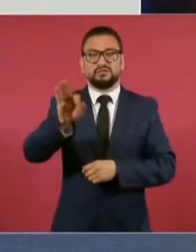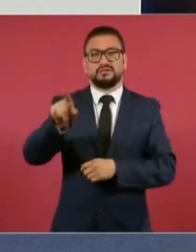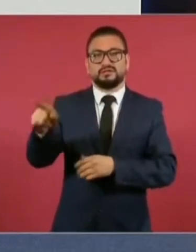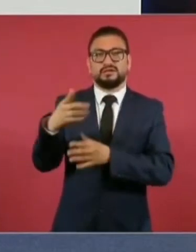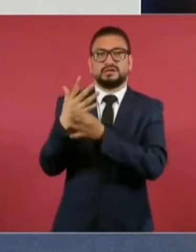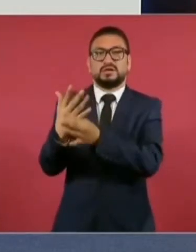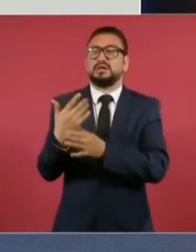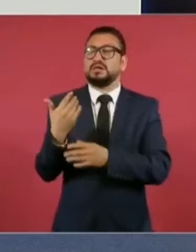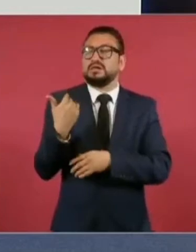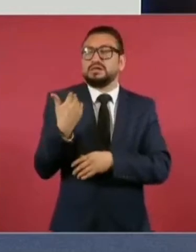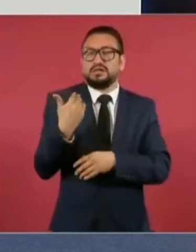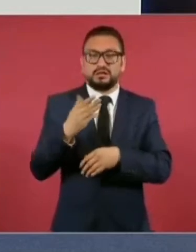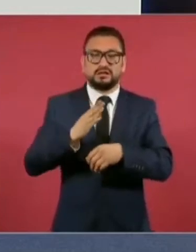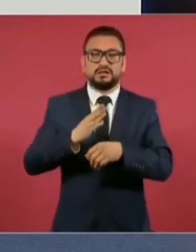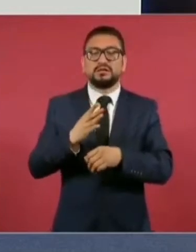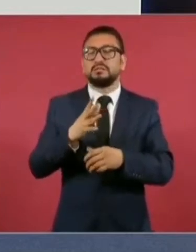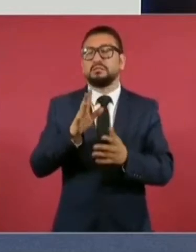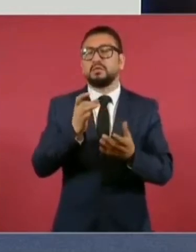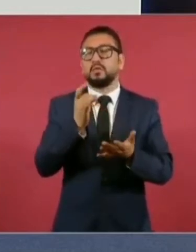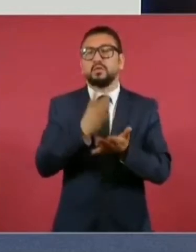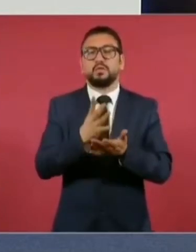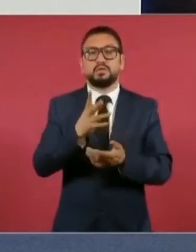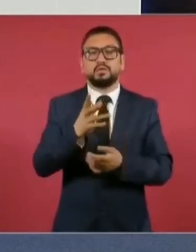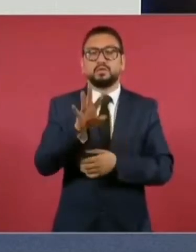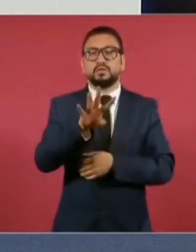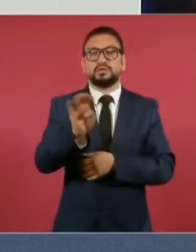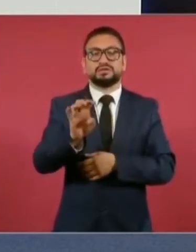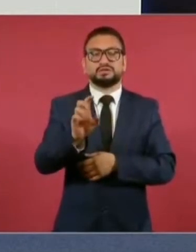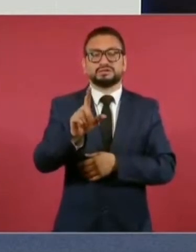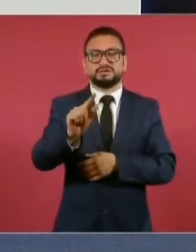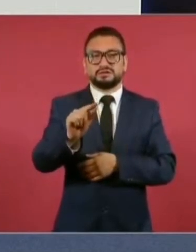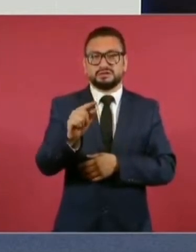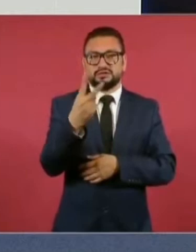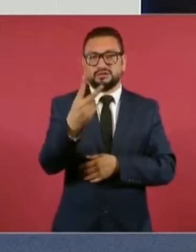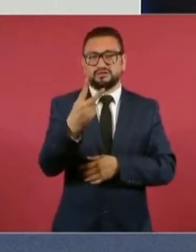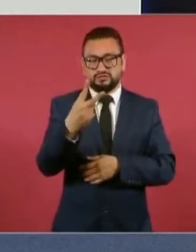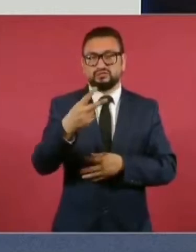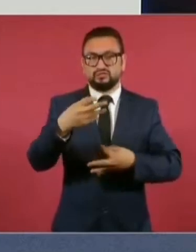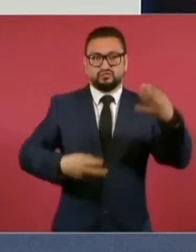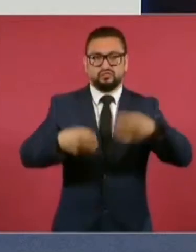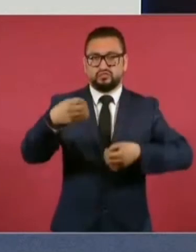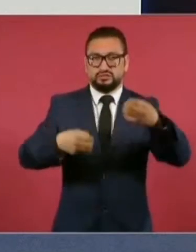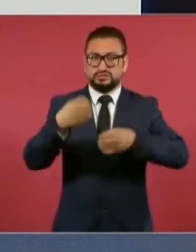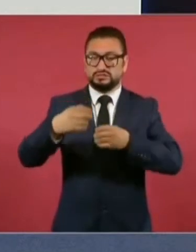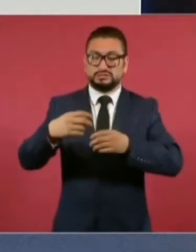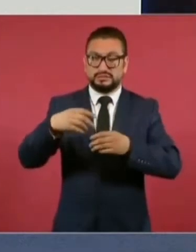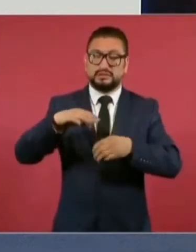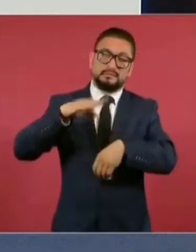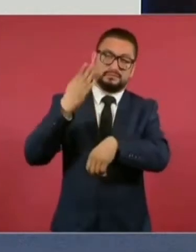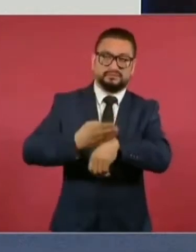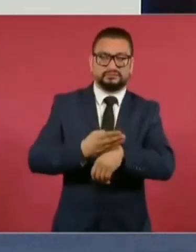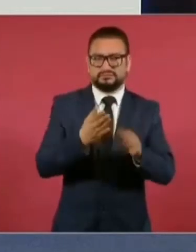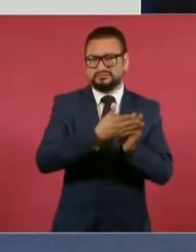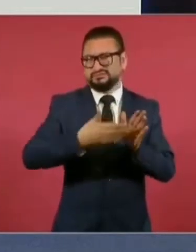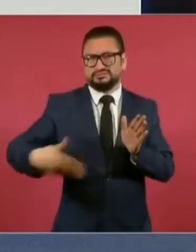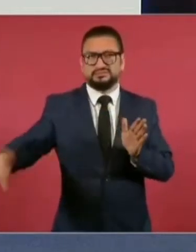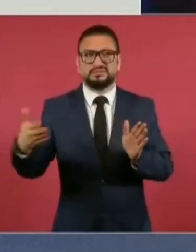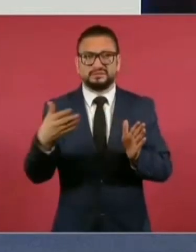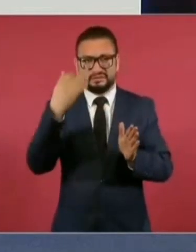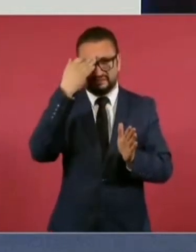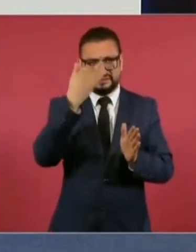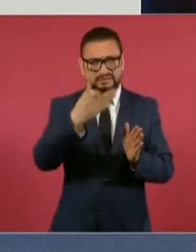apenas sancionó a 472 jueces y magistrados en todo este periodo. ¿Qué quiere